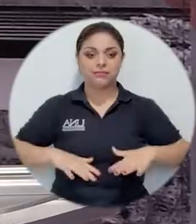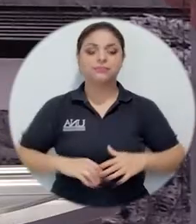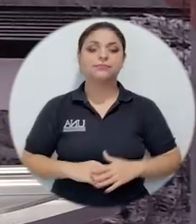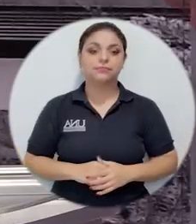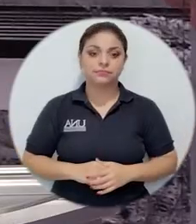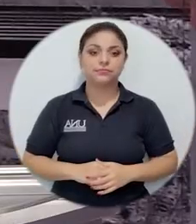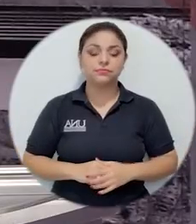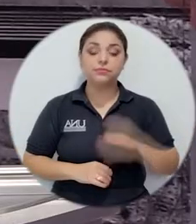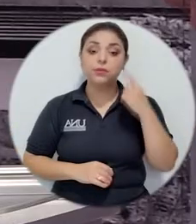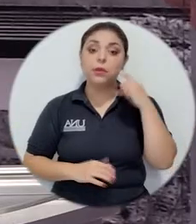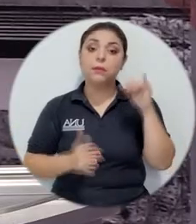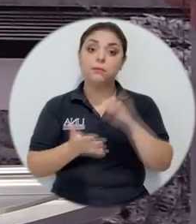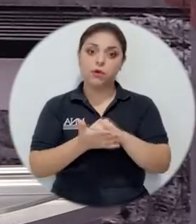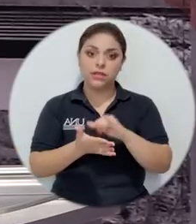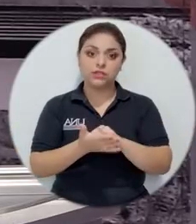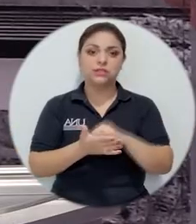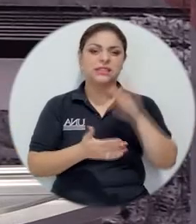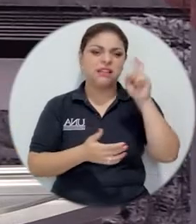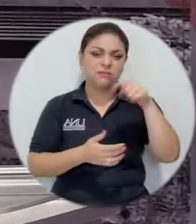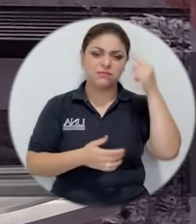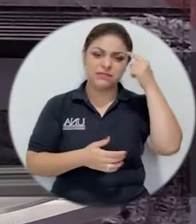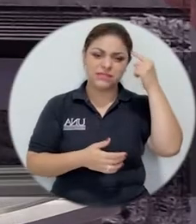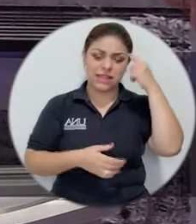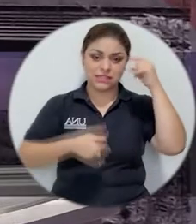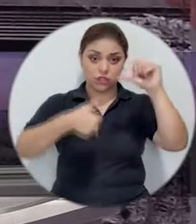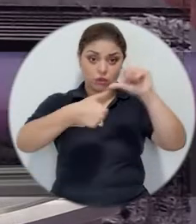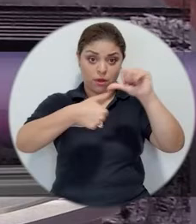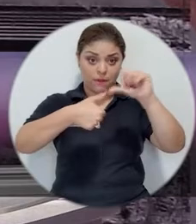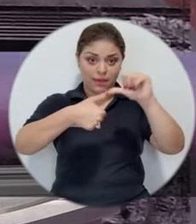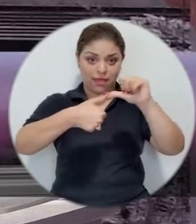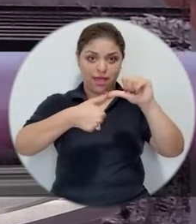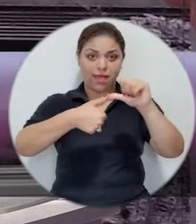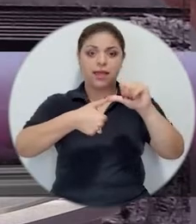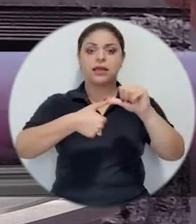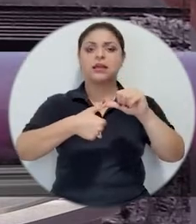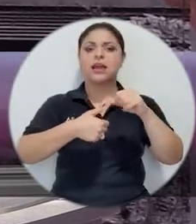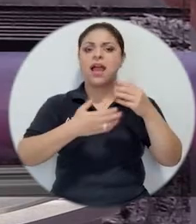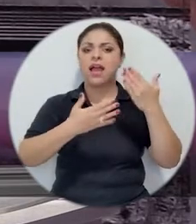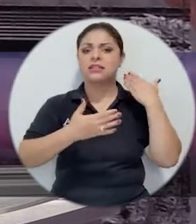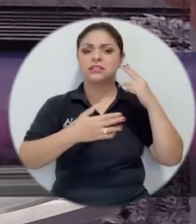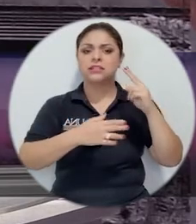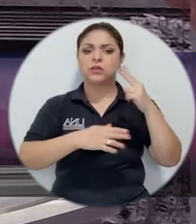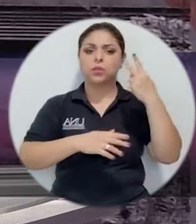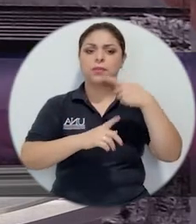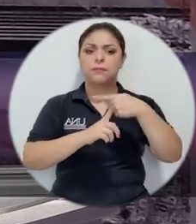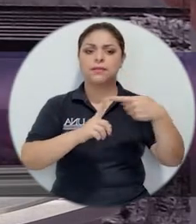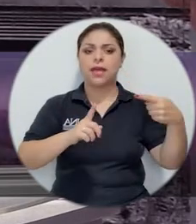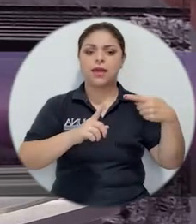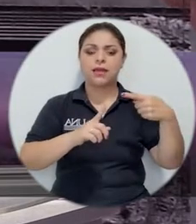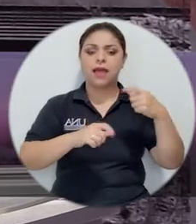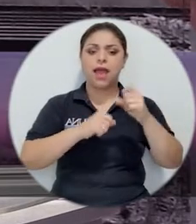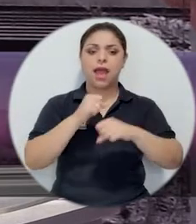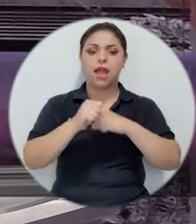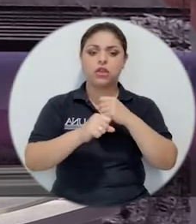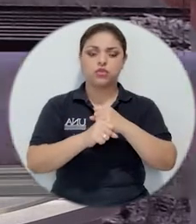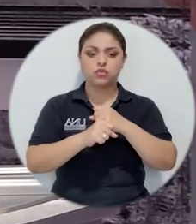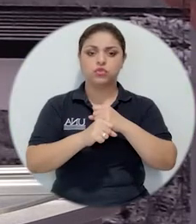también preocuparnos por esa región inmediata que tenemos, que es Centroamérica. Durante la segunda mitad del siglo